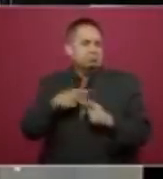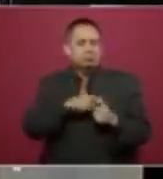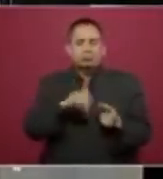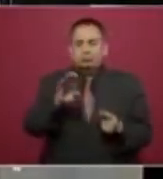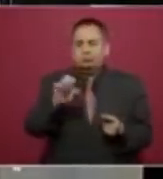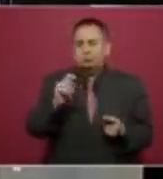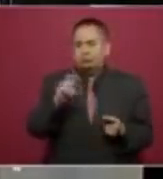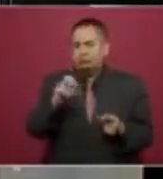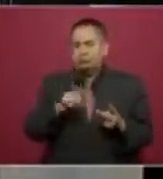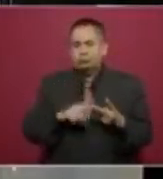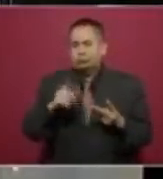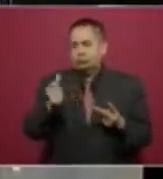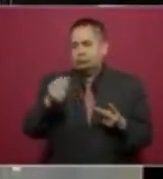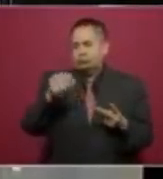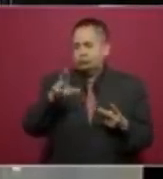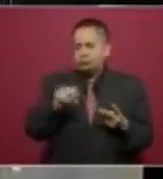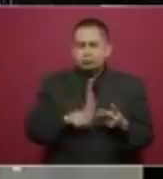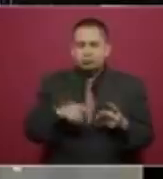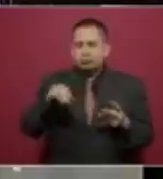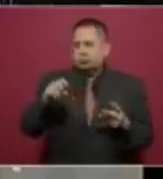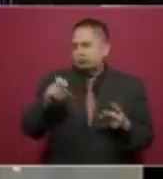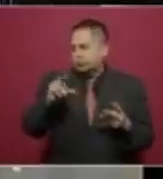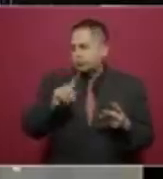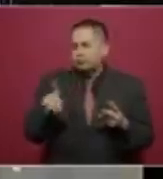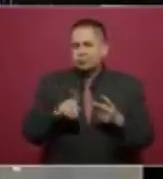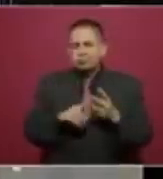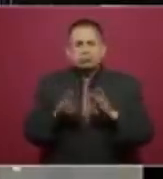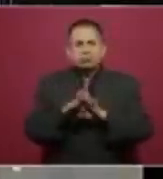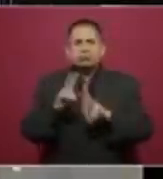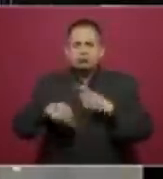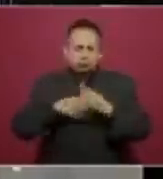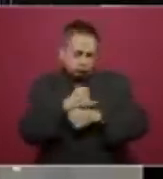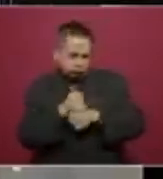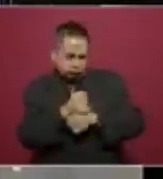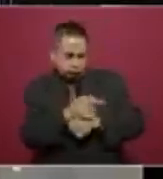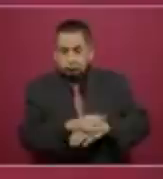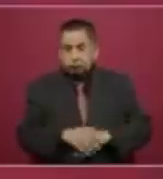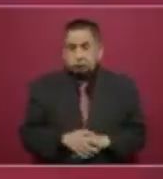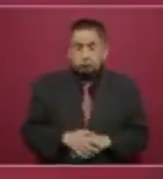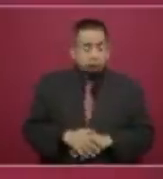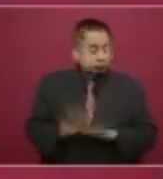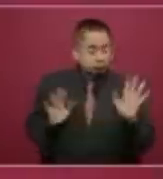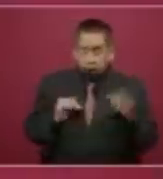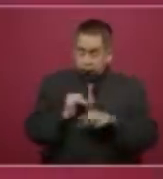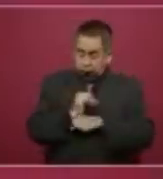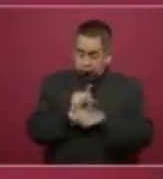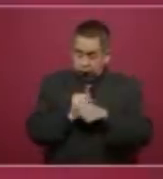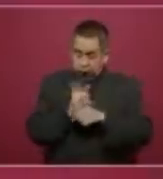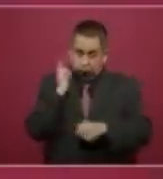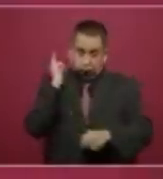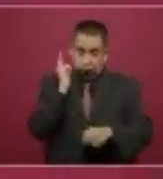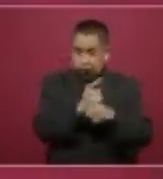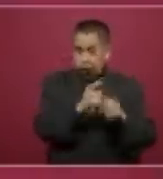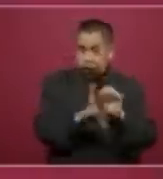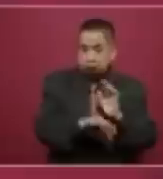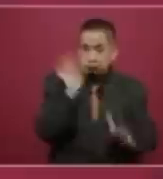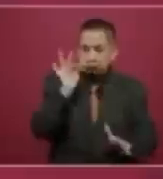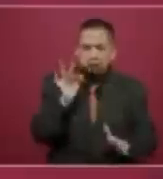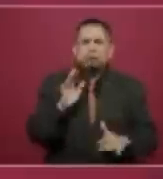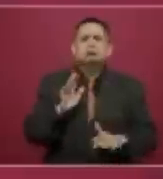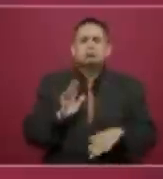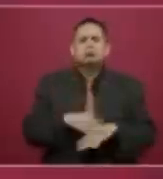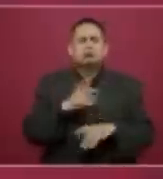Beltrones, Gamboa, Madrazo. ¿Hasta dónde llegará la investigación? Hasta saber por qué les daban